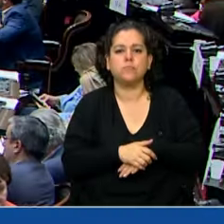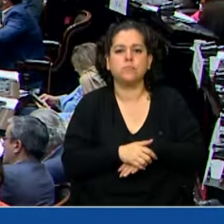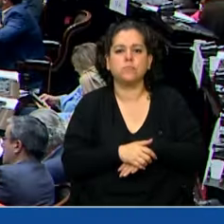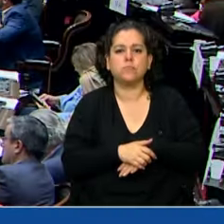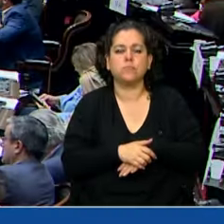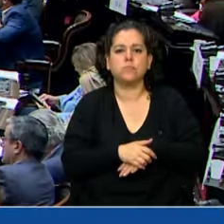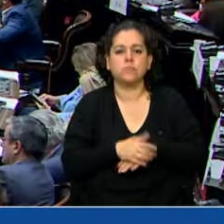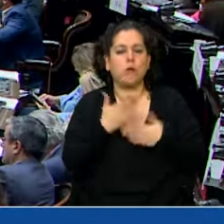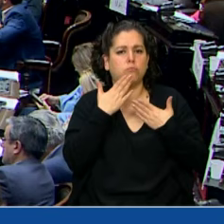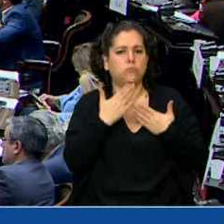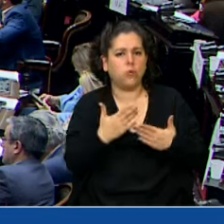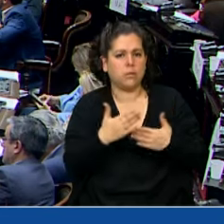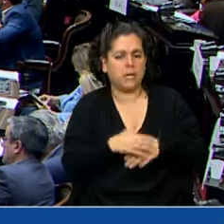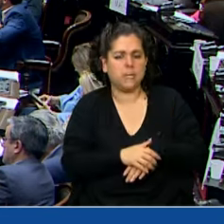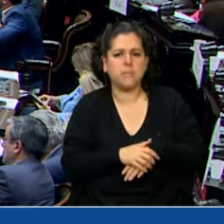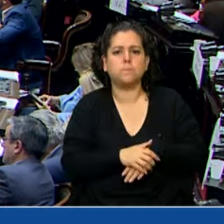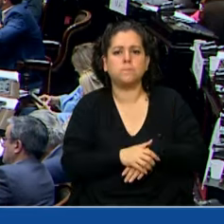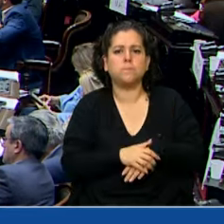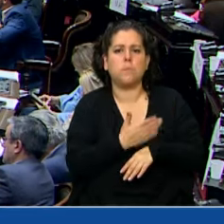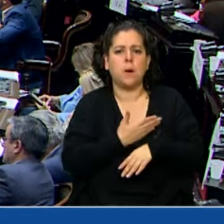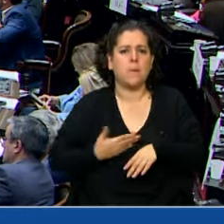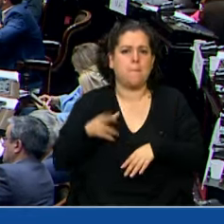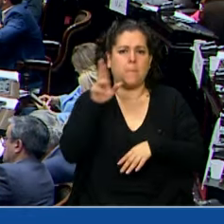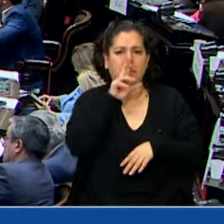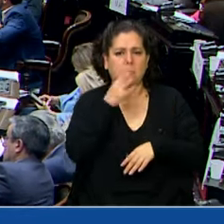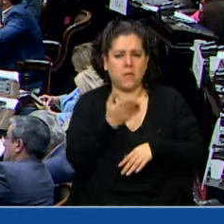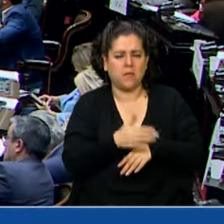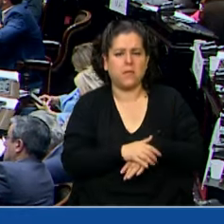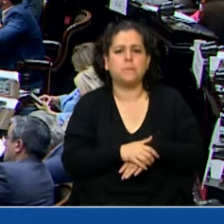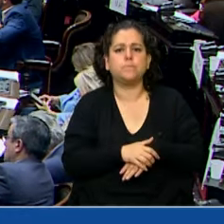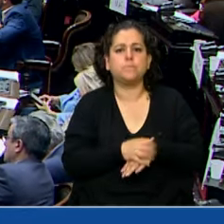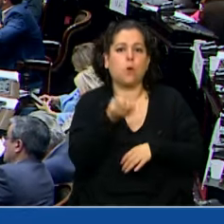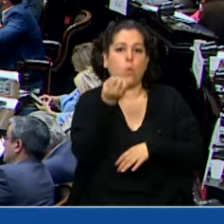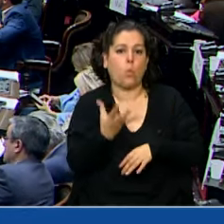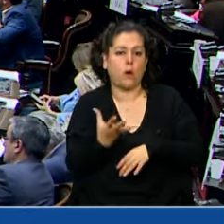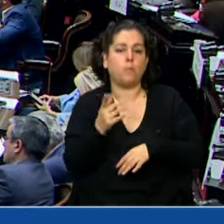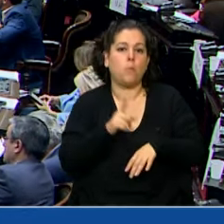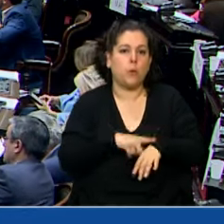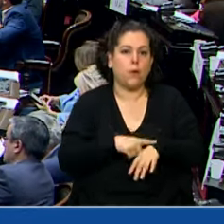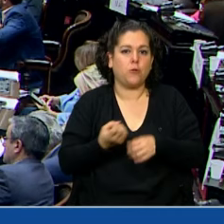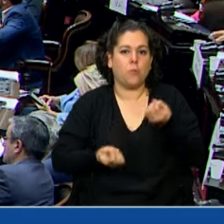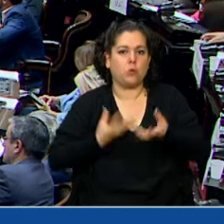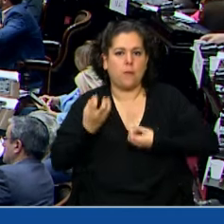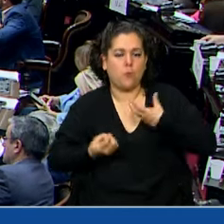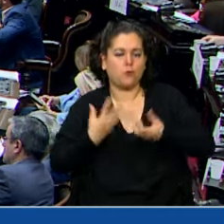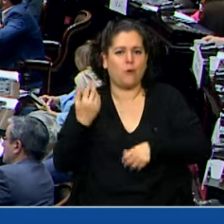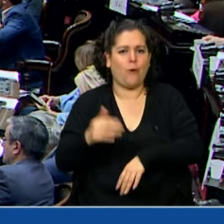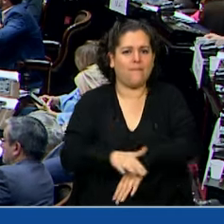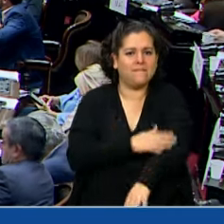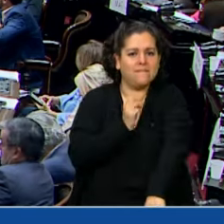palabra Muchas gracias señora presidenta Bueno un momento de mucha emoción de mucha